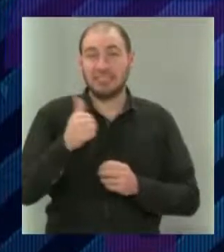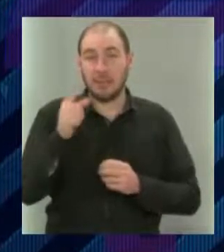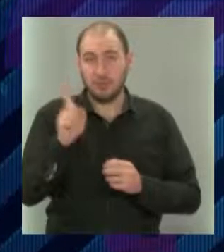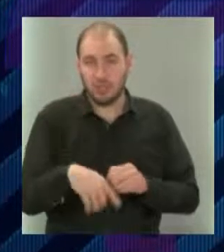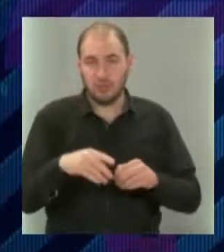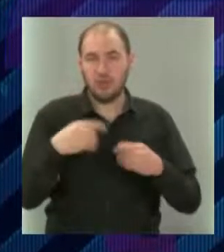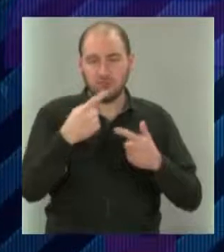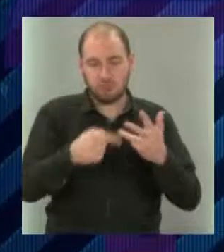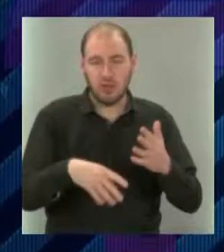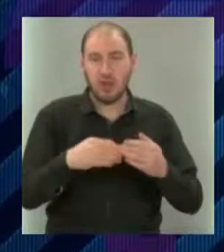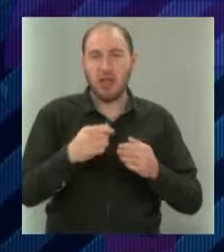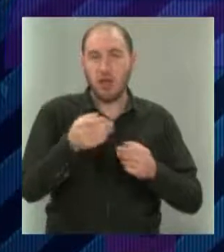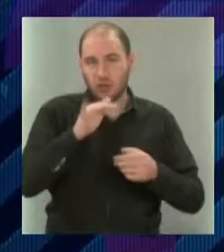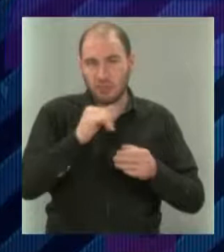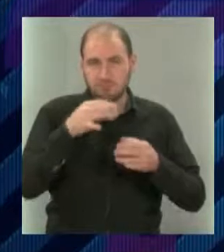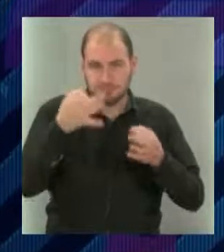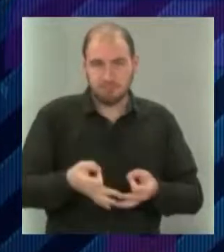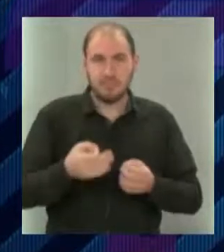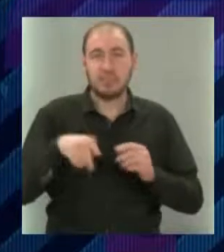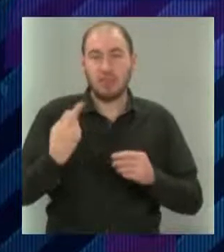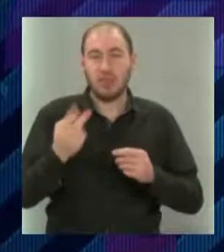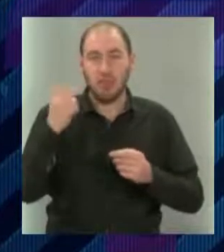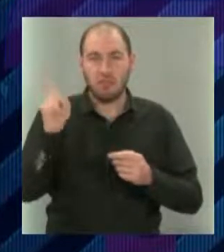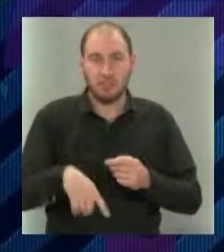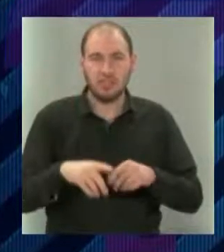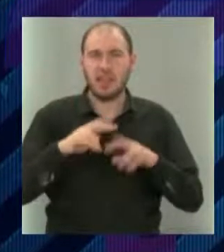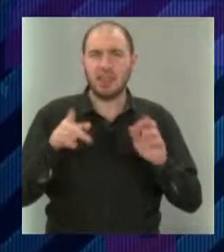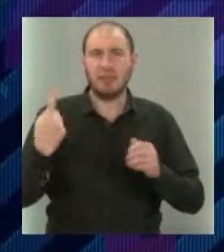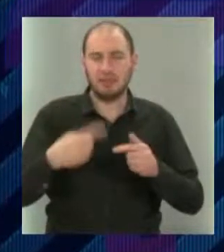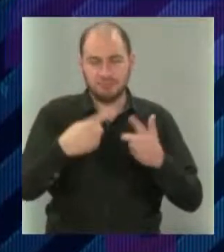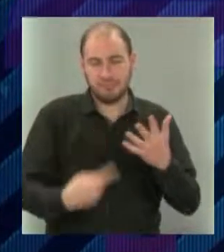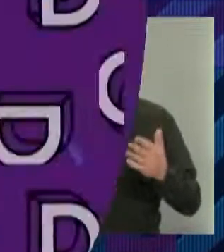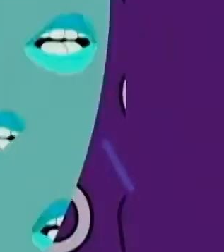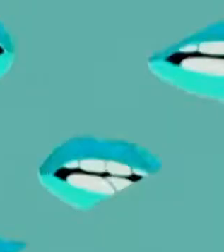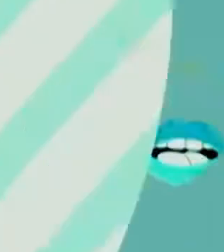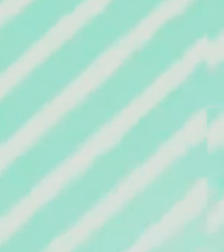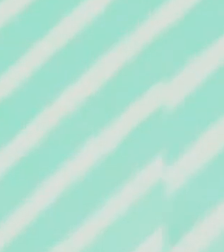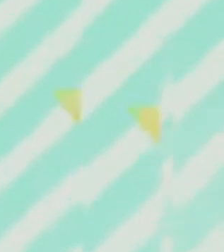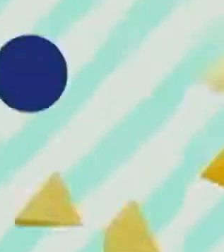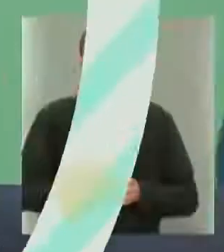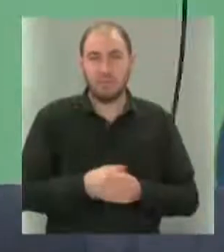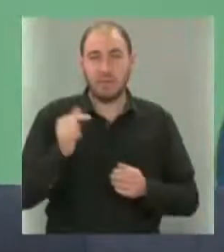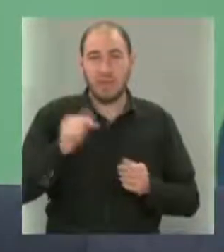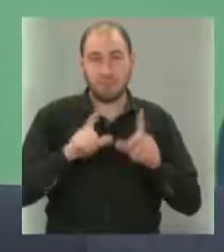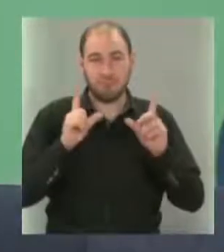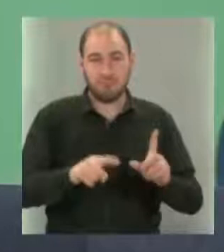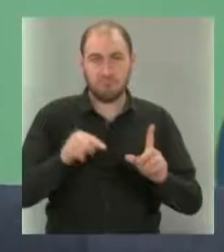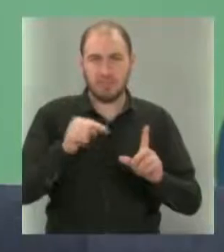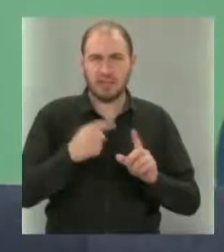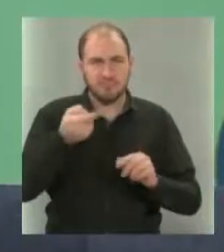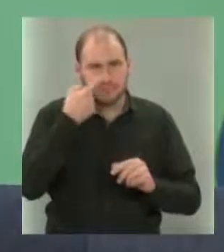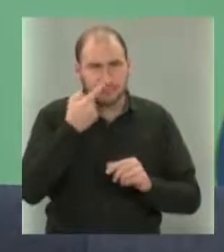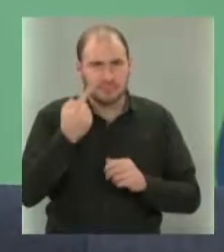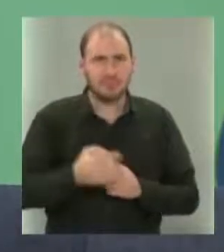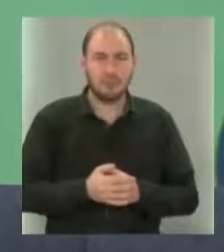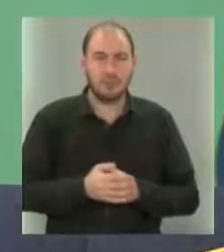son las variedades aptas para consumo en fresco y el 2% refiere a las variedades aptas para pasas. Pero bueno, en esta placa lo interesante y lo